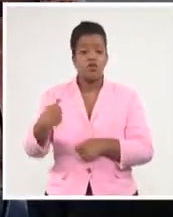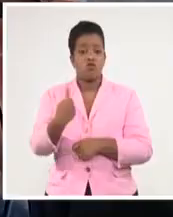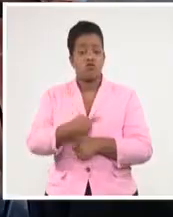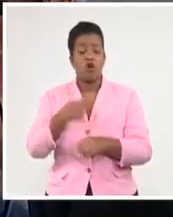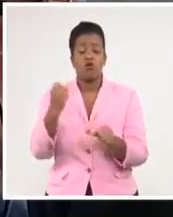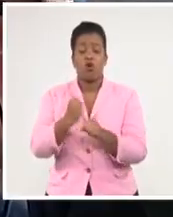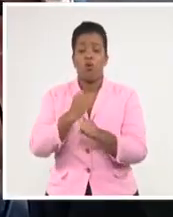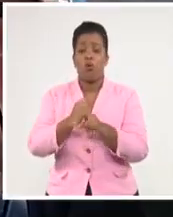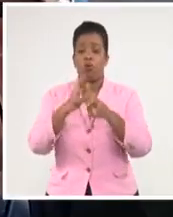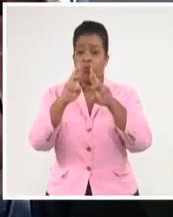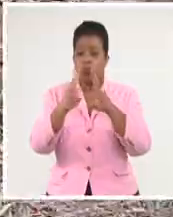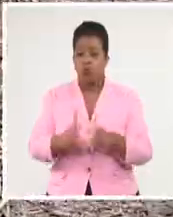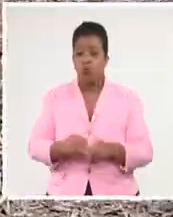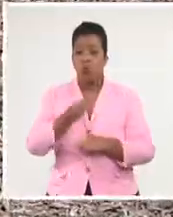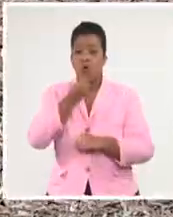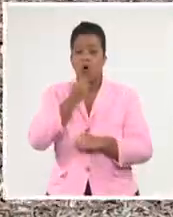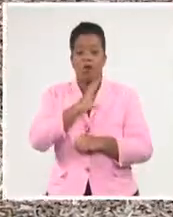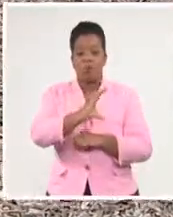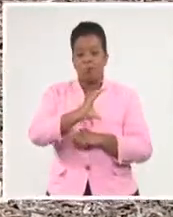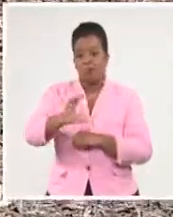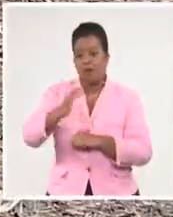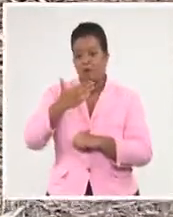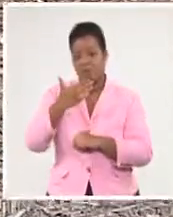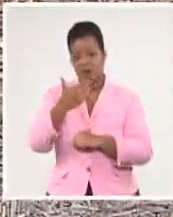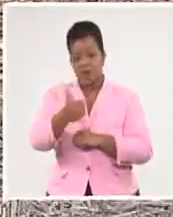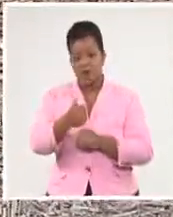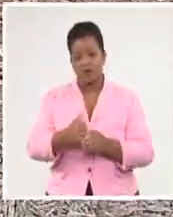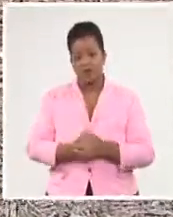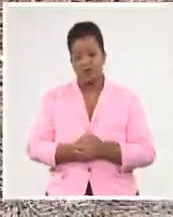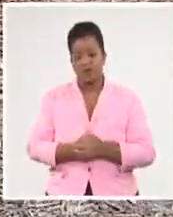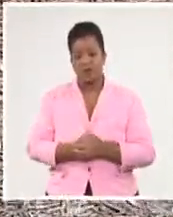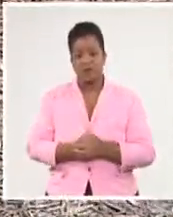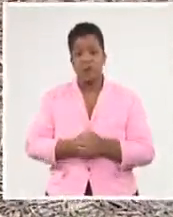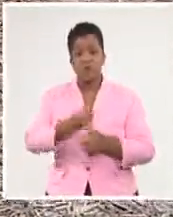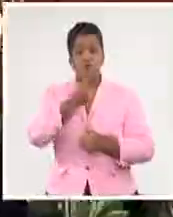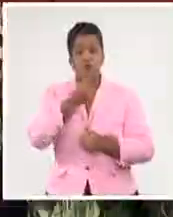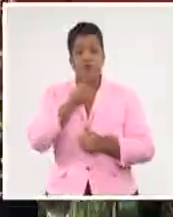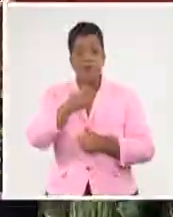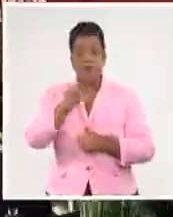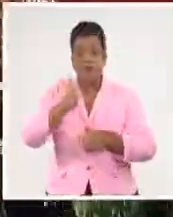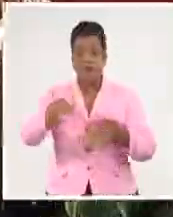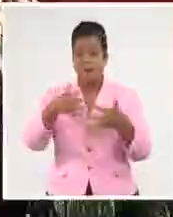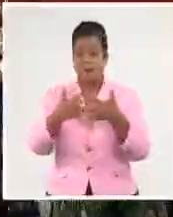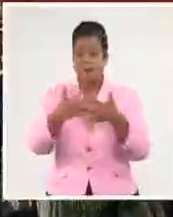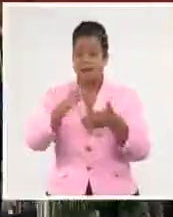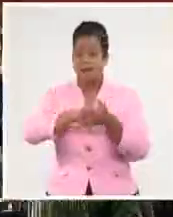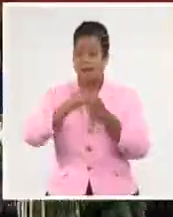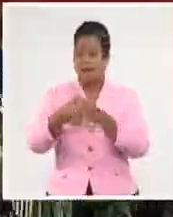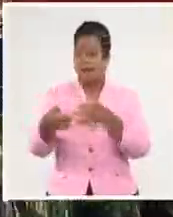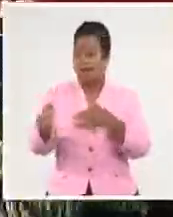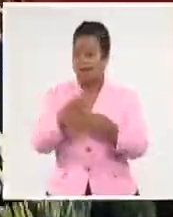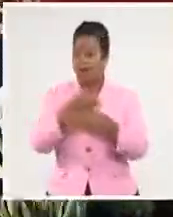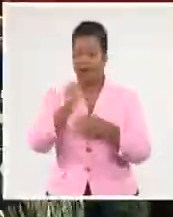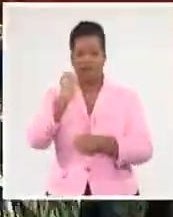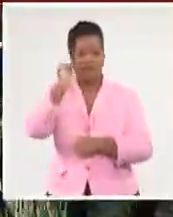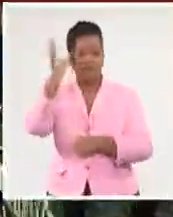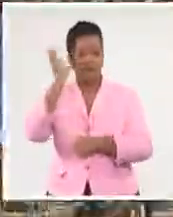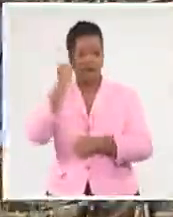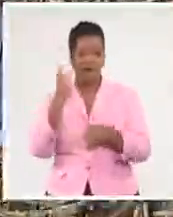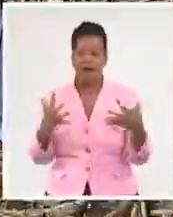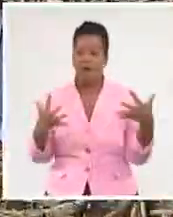ese obrero pueda ganar más. Se espera de las nuevas empresas una proyección diferente, creativa en su vínculo con las